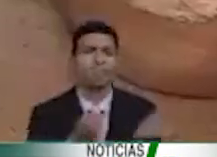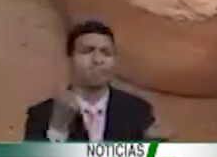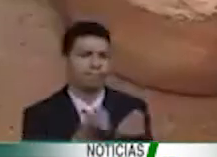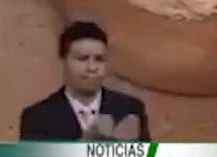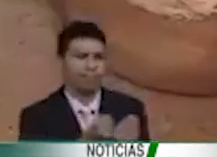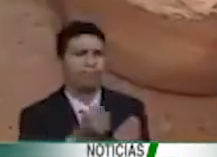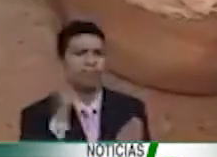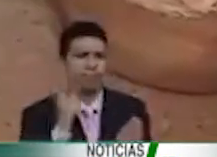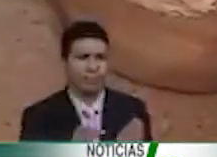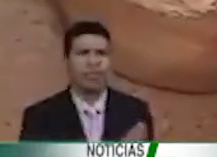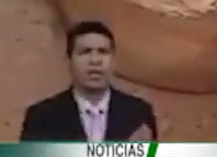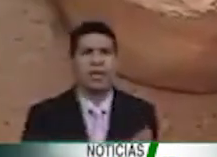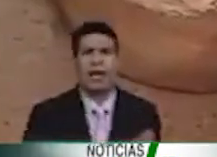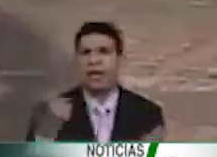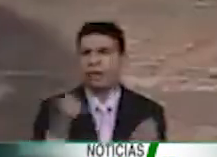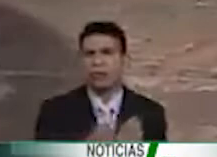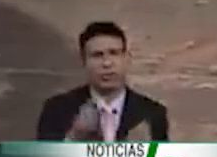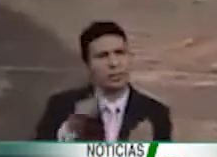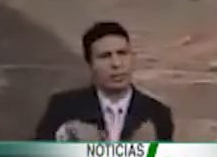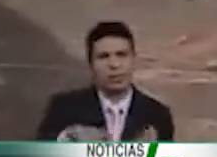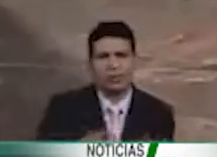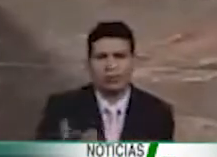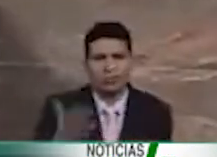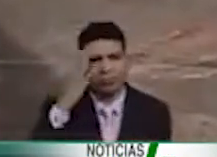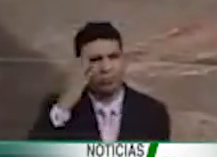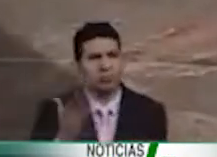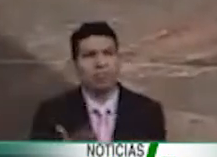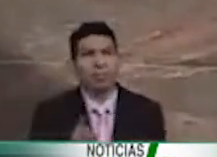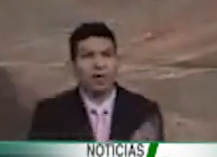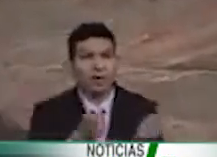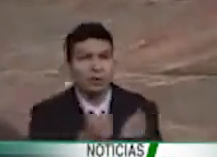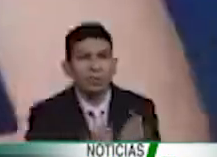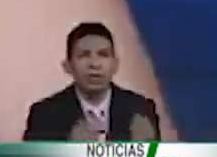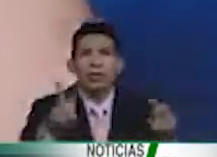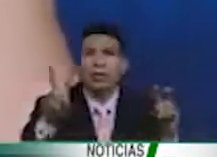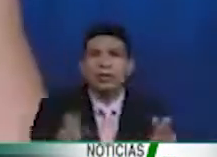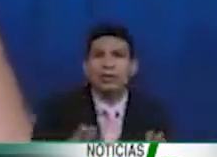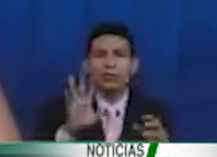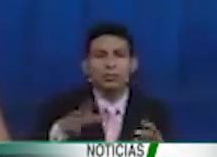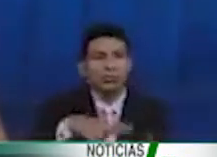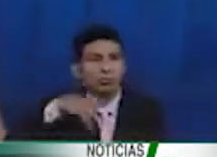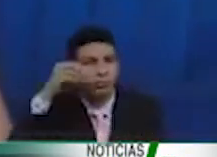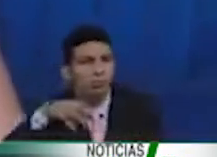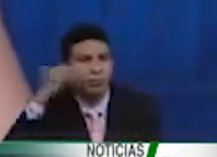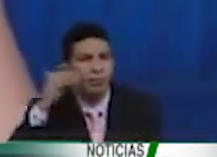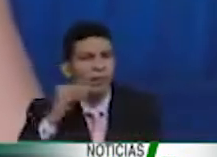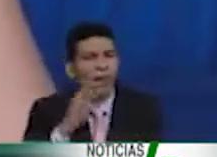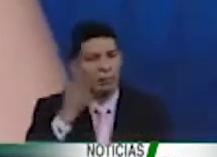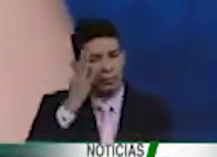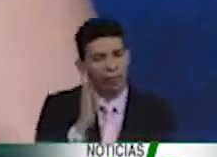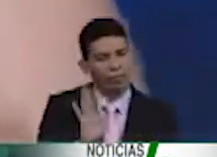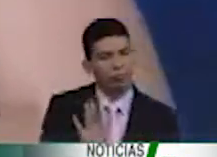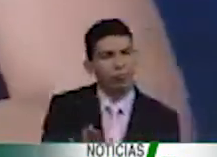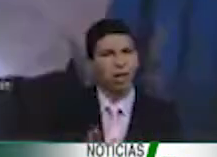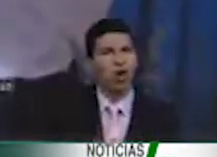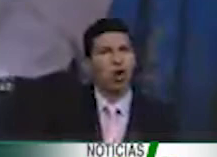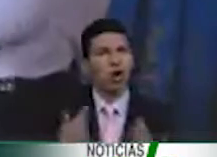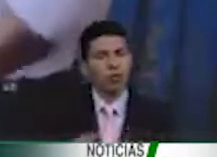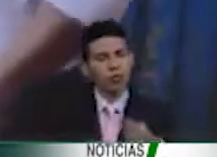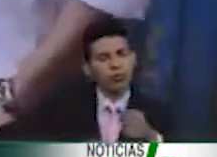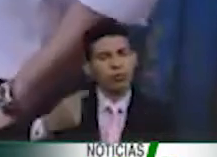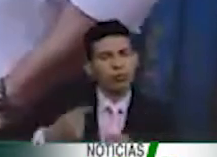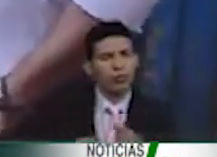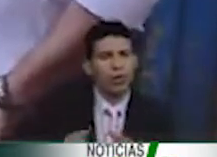que tenga que ver con el cuidado, alimentación, salud, asistencia veterinaria o hasta entierro de mascotas u otras